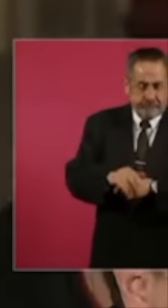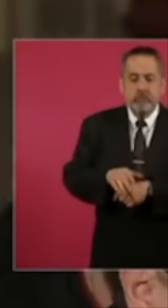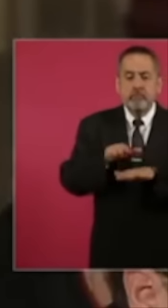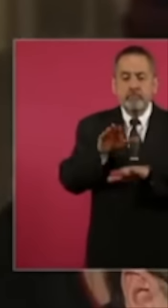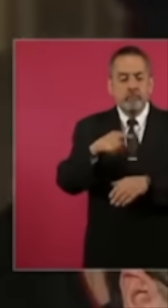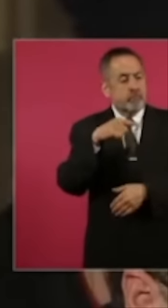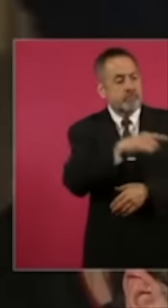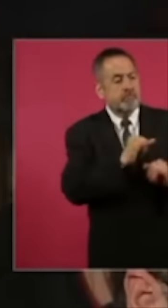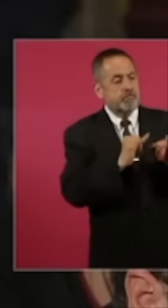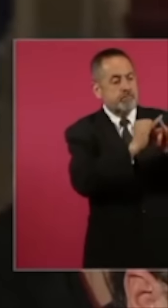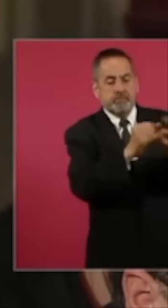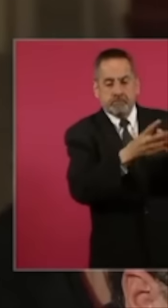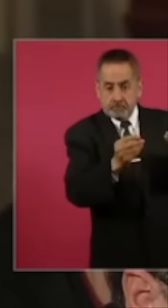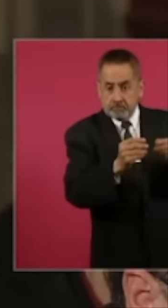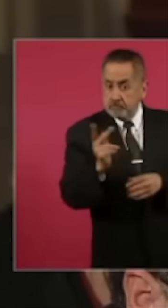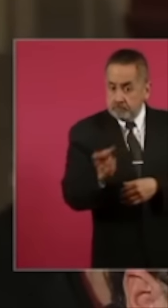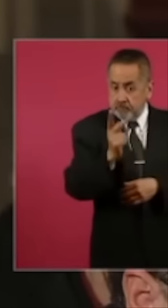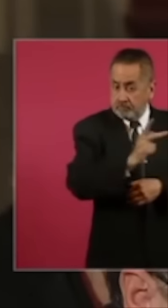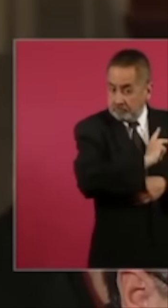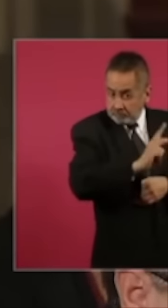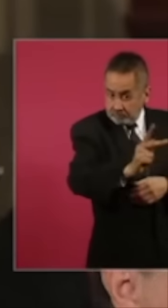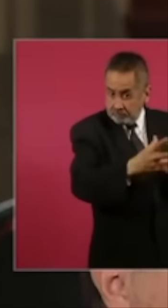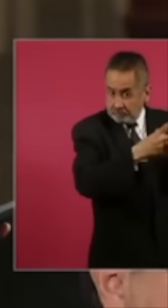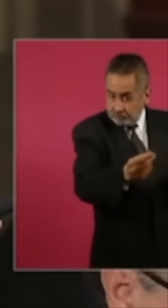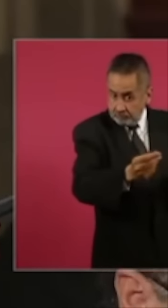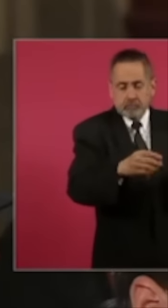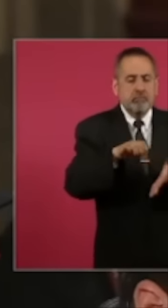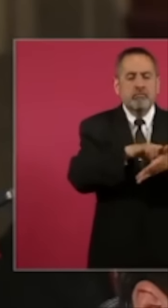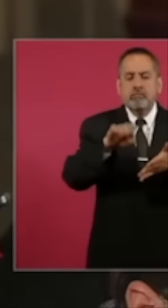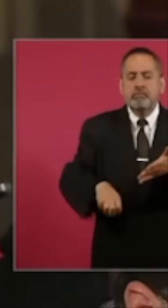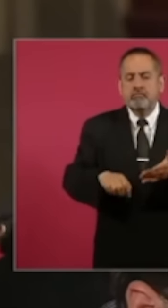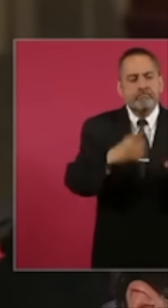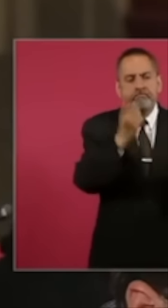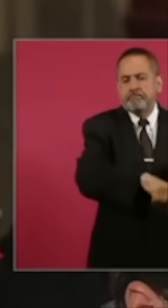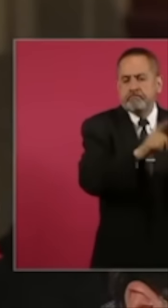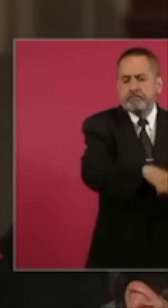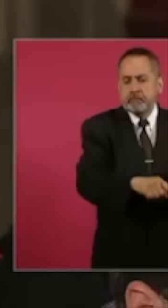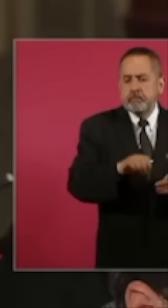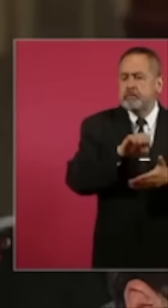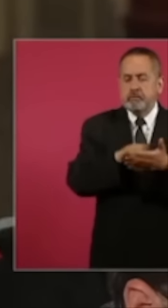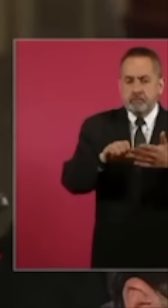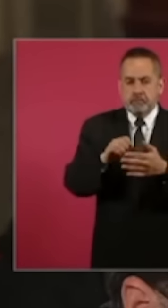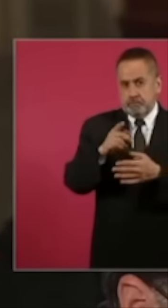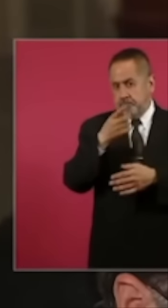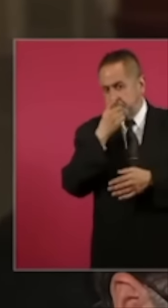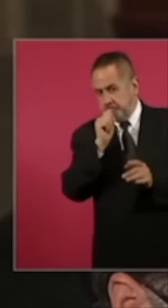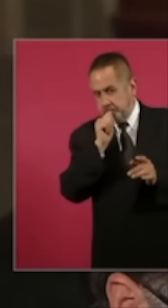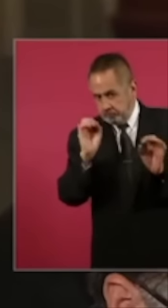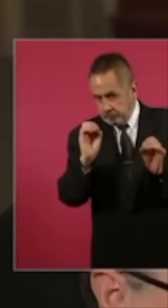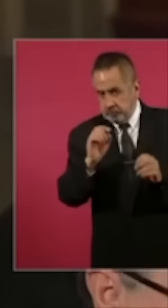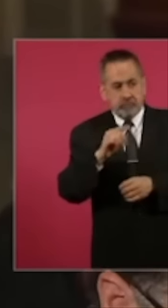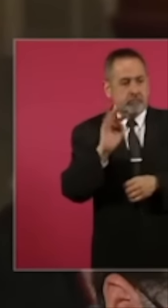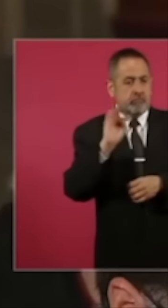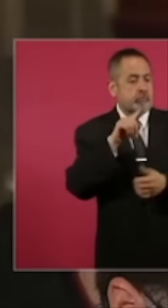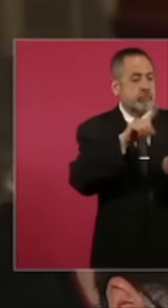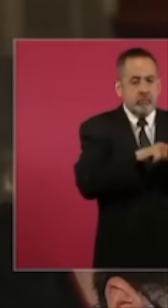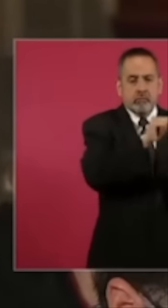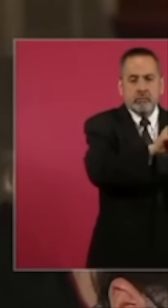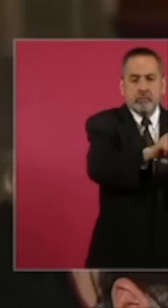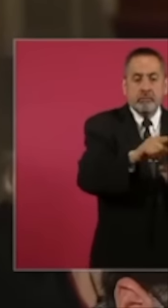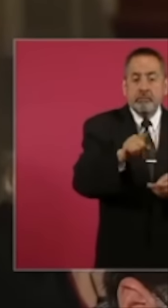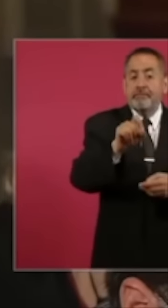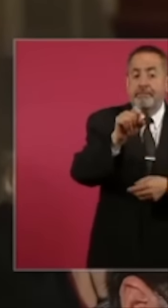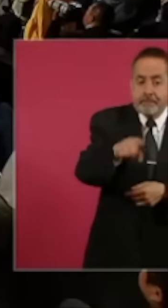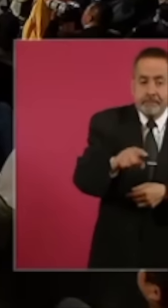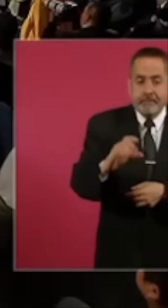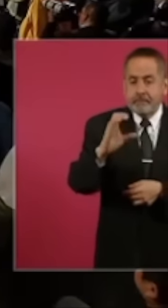quisiera preguntarle si en efecto serán todos, porque por ejemplo entre algunos de estos autónomos, y que no se ha mencionado pero que tal vez pudiera estar incluido en el planteamiento que usted tiene, está por